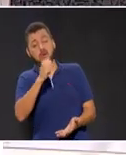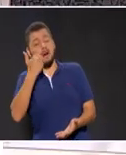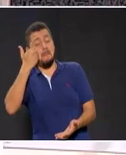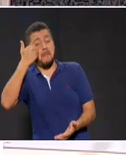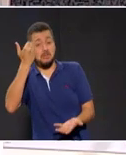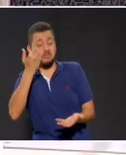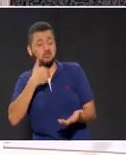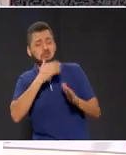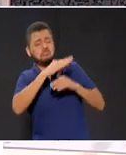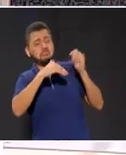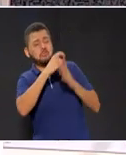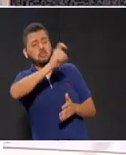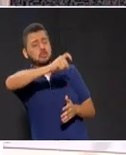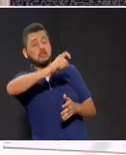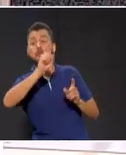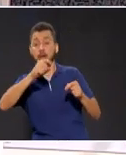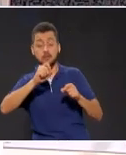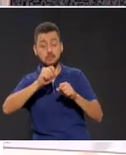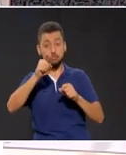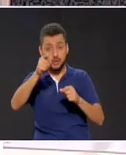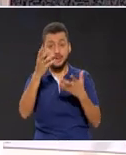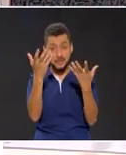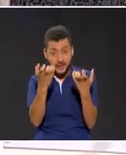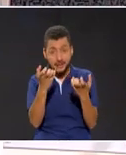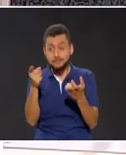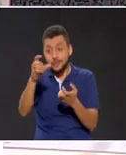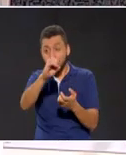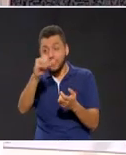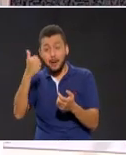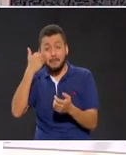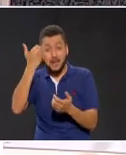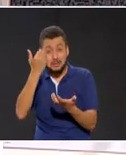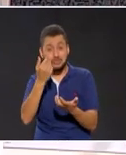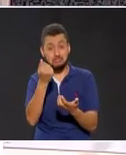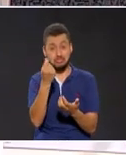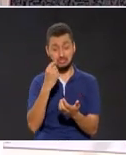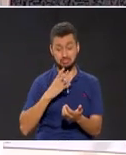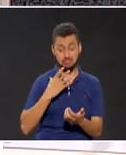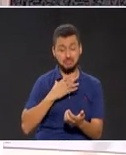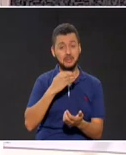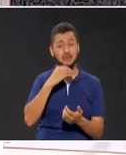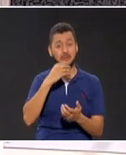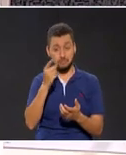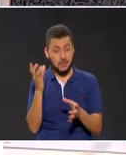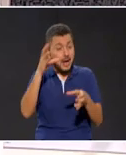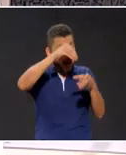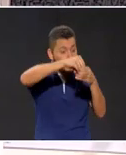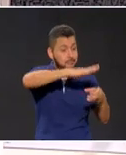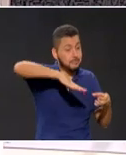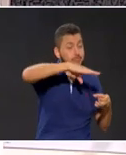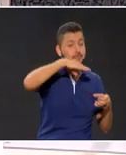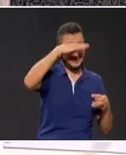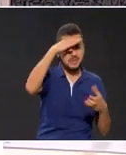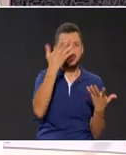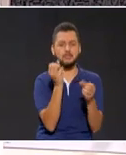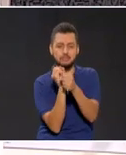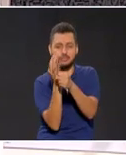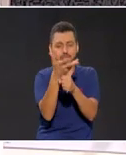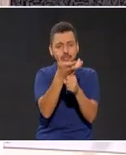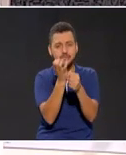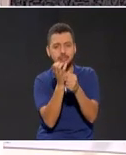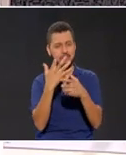tres programas: uno, oferta cultural, que demanden cultura, museos, arte, teatro; dos, toda la parte de acceso a la oferta